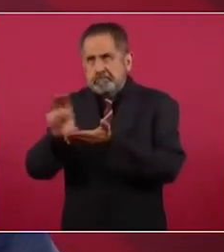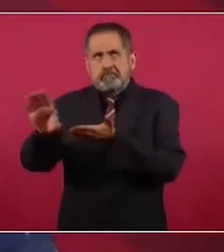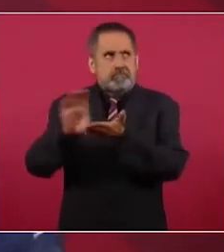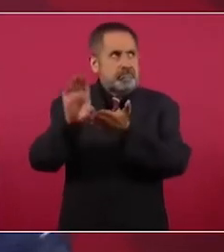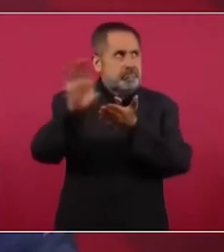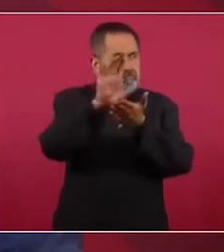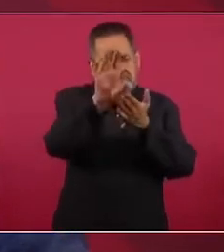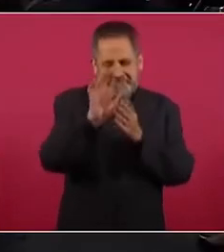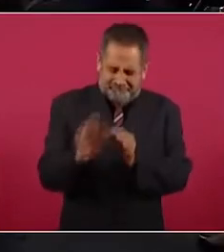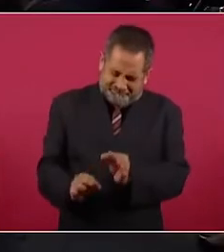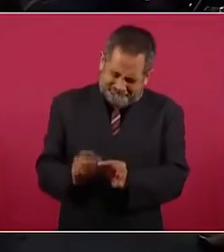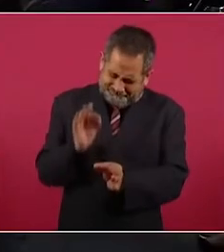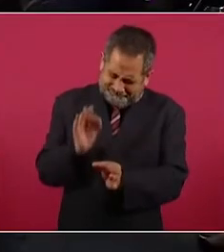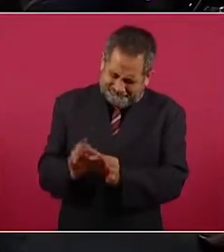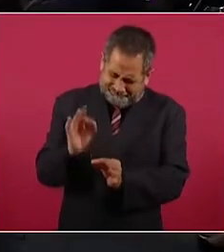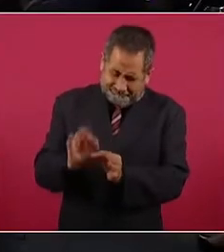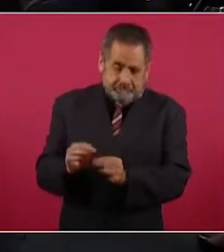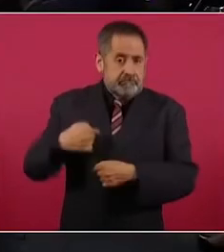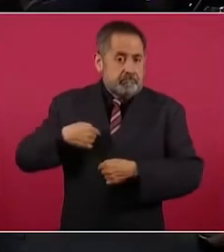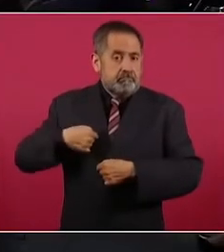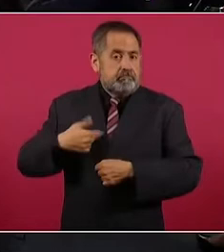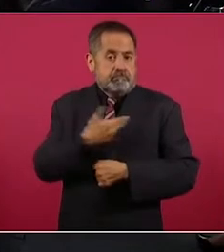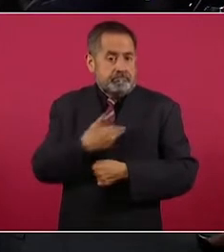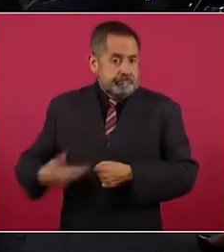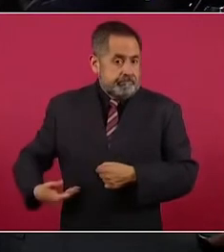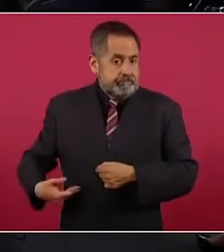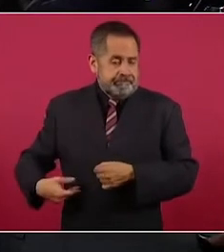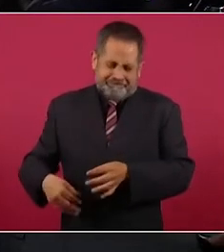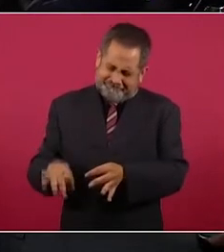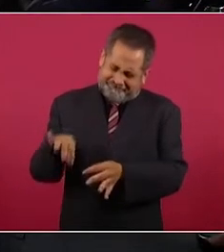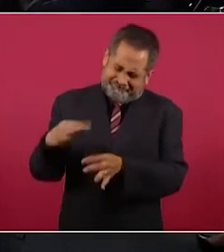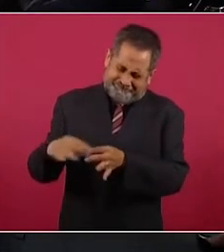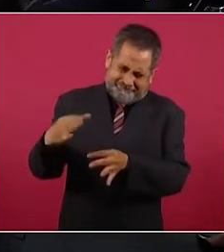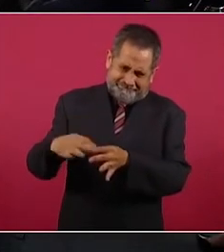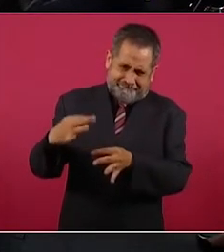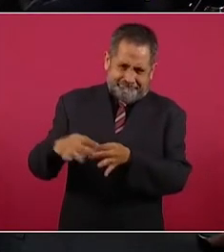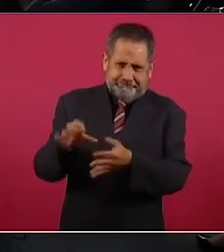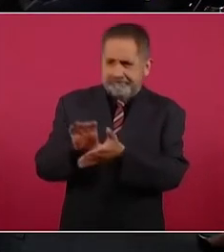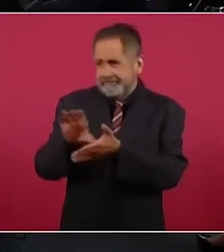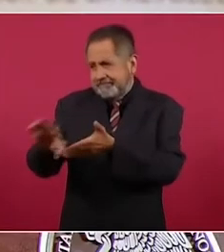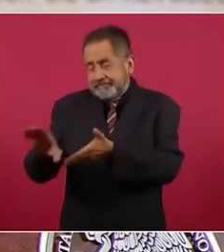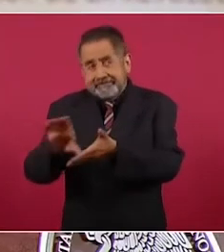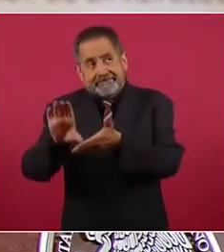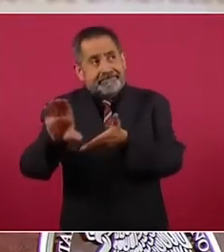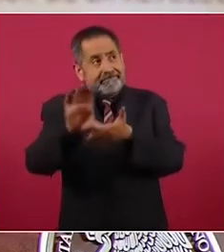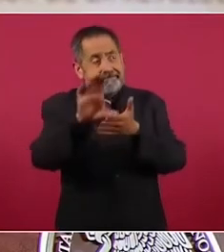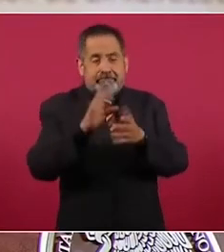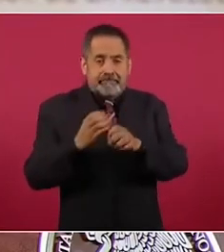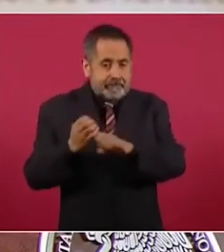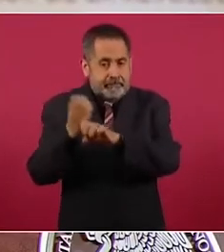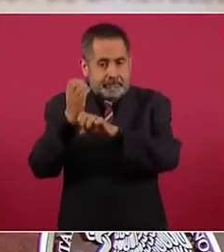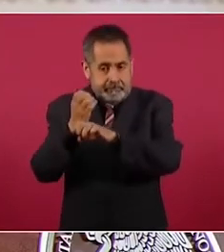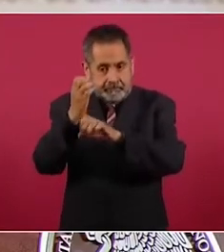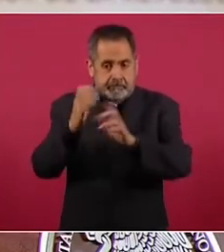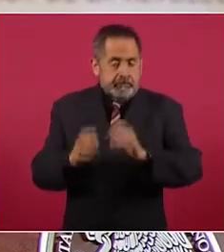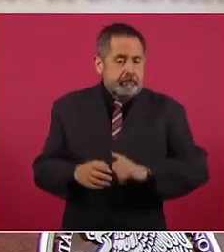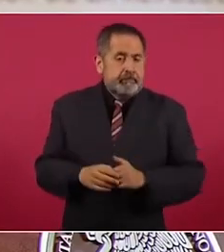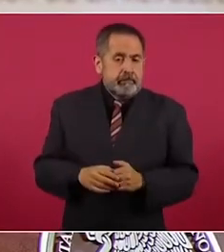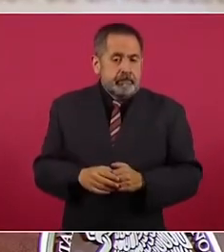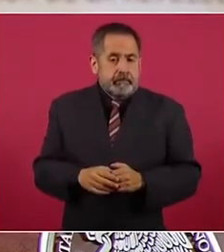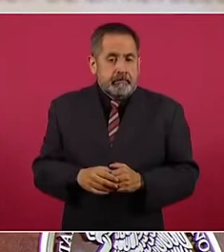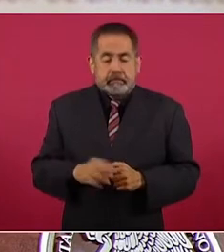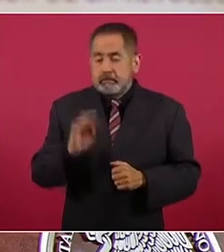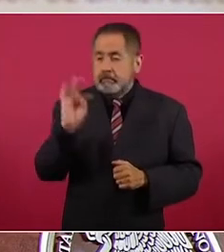puntualmente, desde que estoy en el gobierno, se les entrega. Y cuando vemos que hay